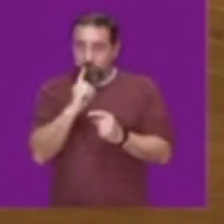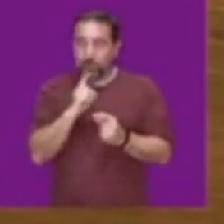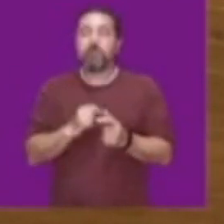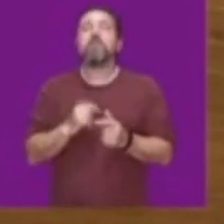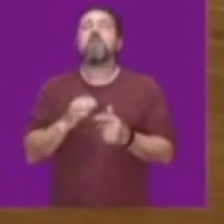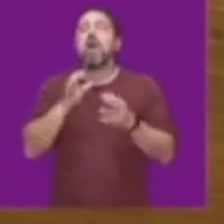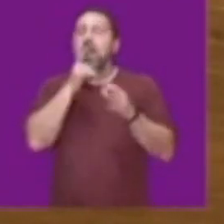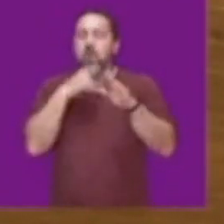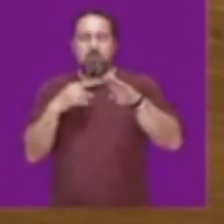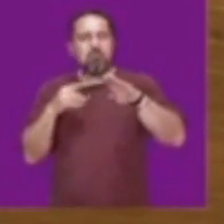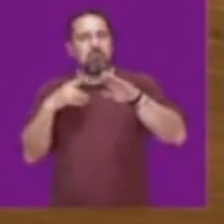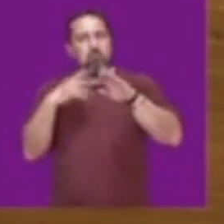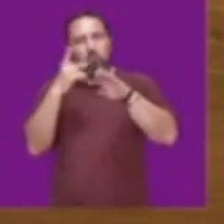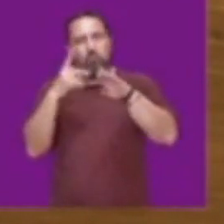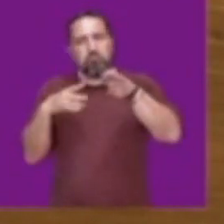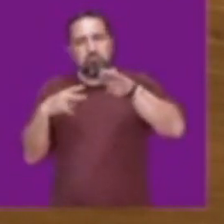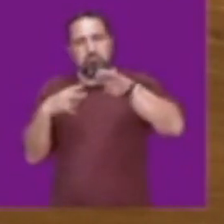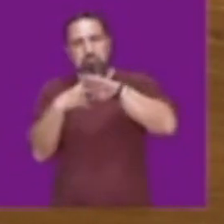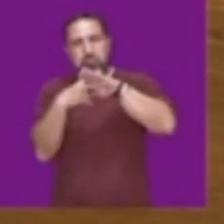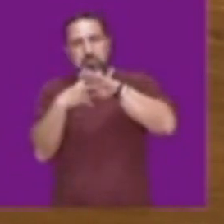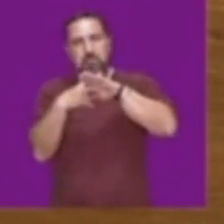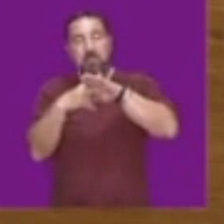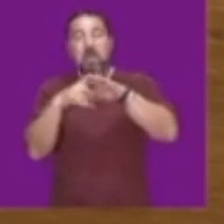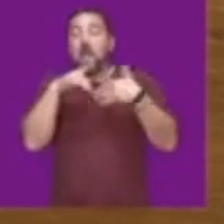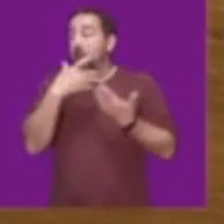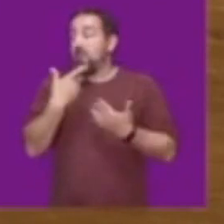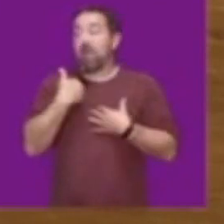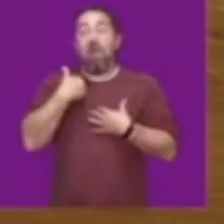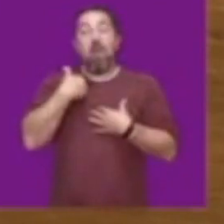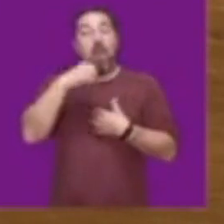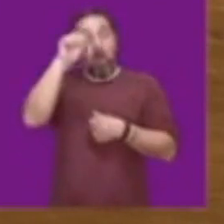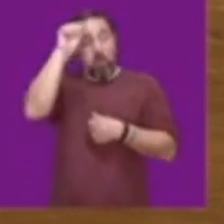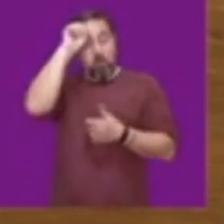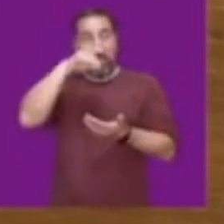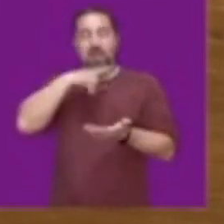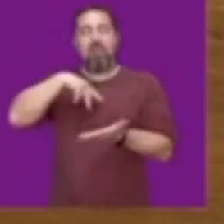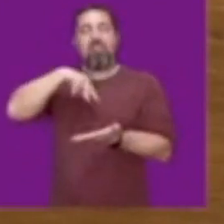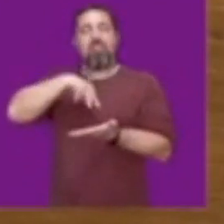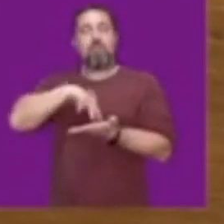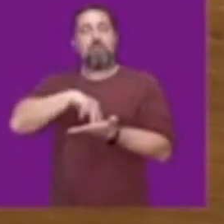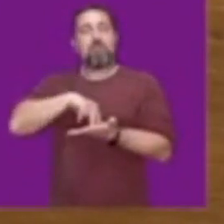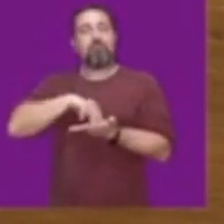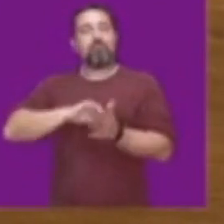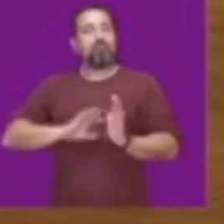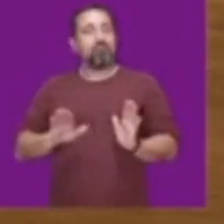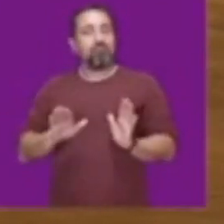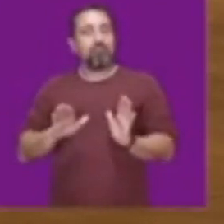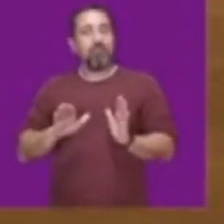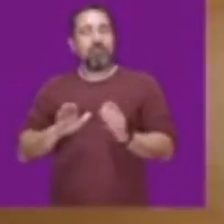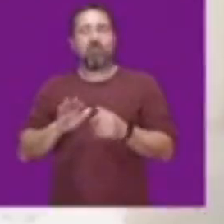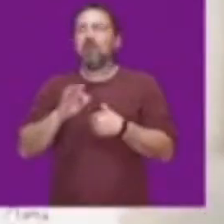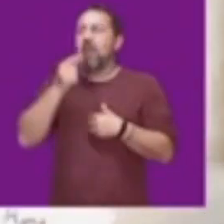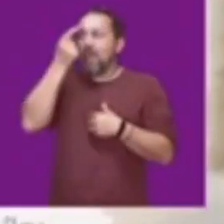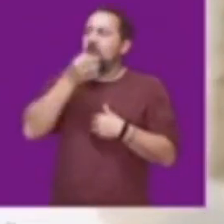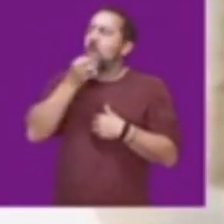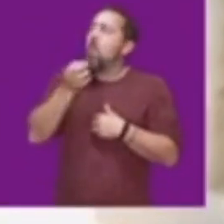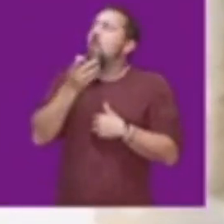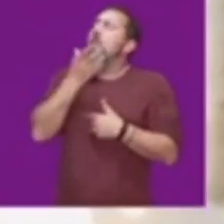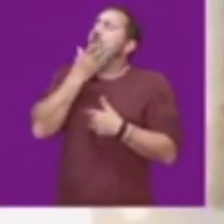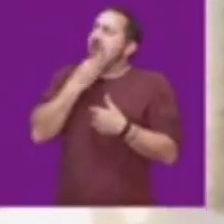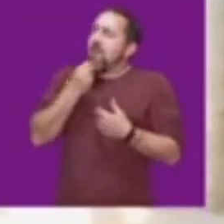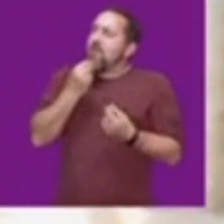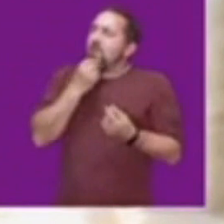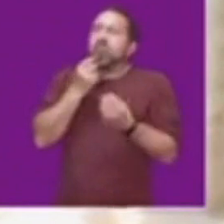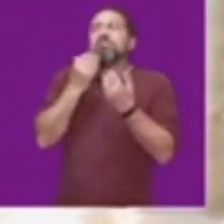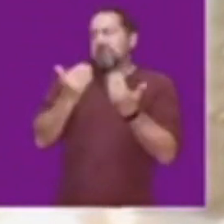corte. Encajamos y nuestra Aurora queda de pie. Qué bonito,